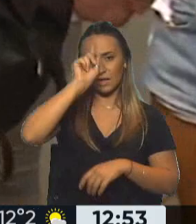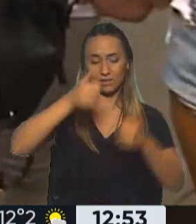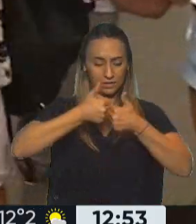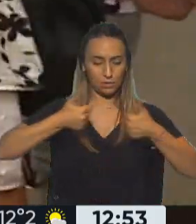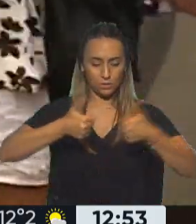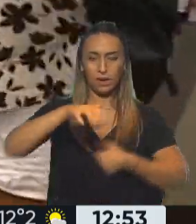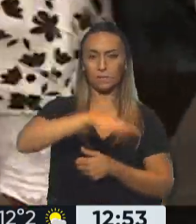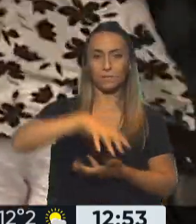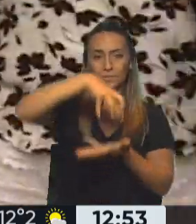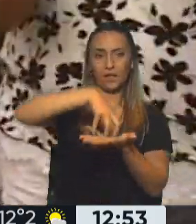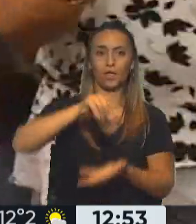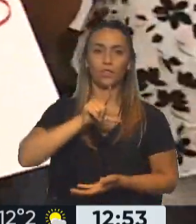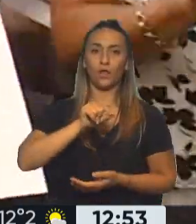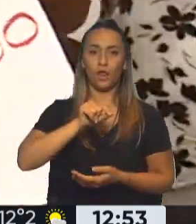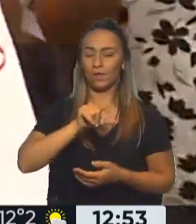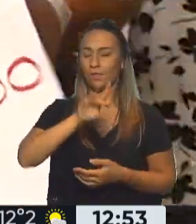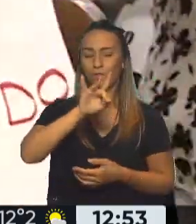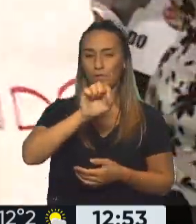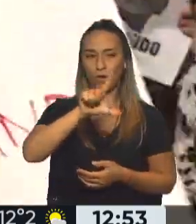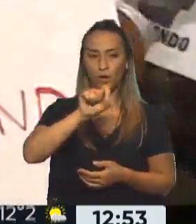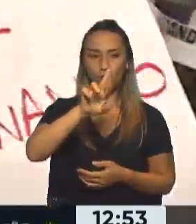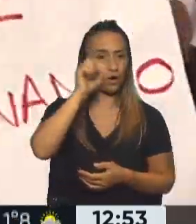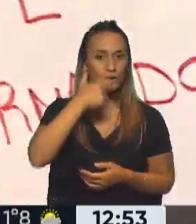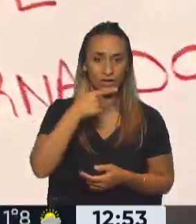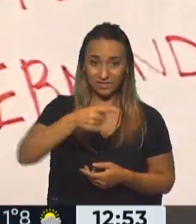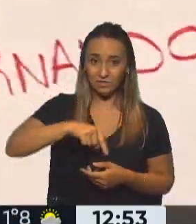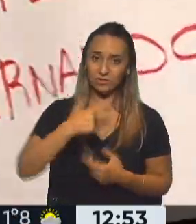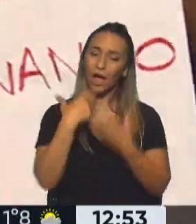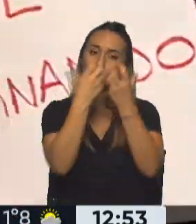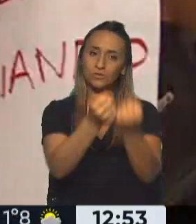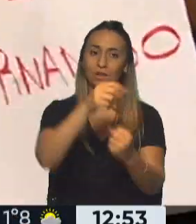con carteles, banderas y un auténtico deseo de apoyar a la familia Báez Sosa.